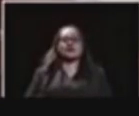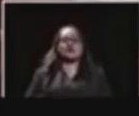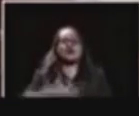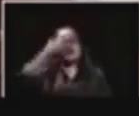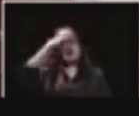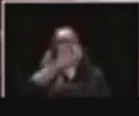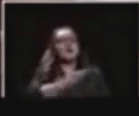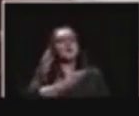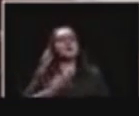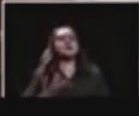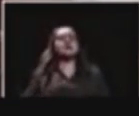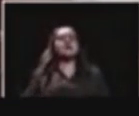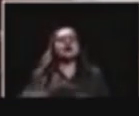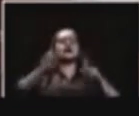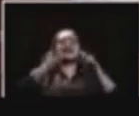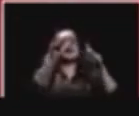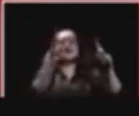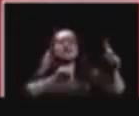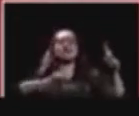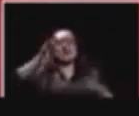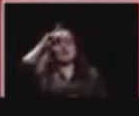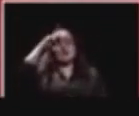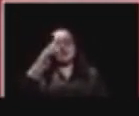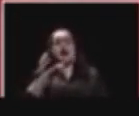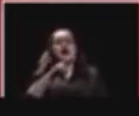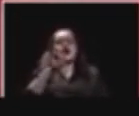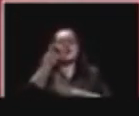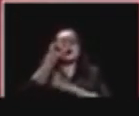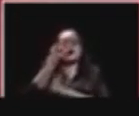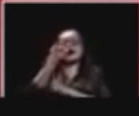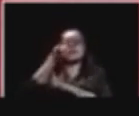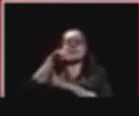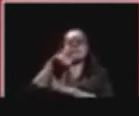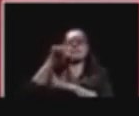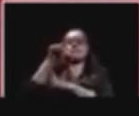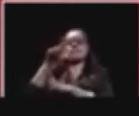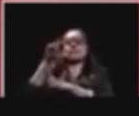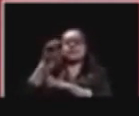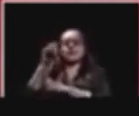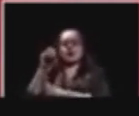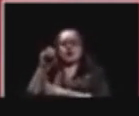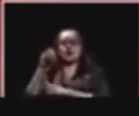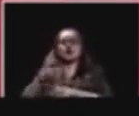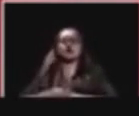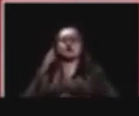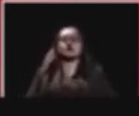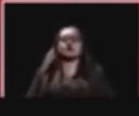Señor presidente de la República, Andrés Manuel López Obrador,